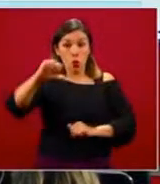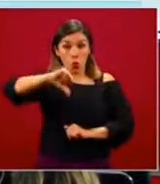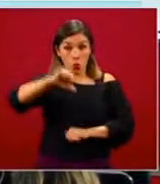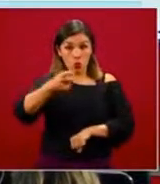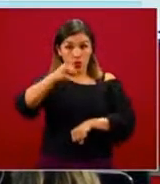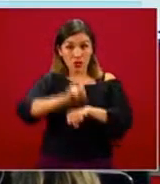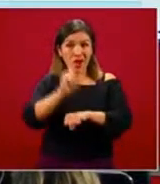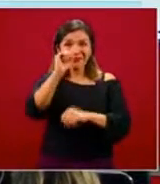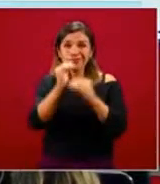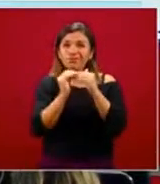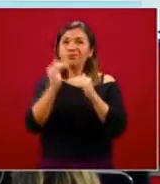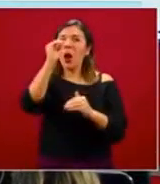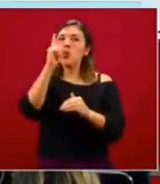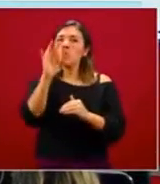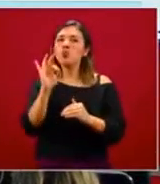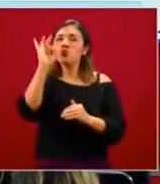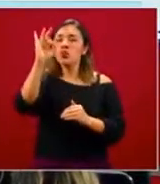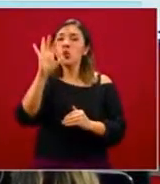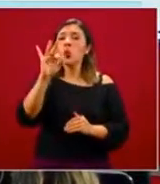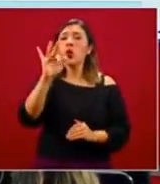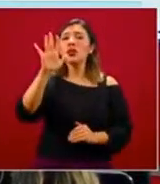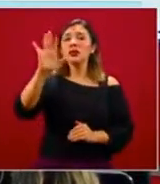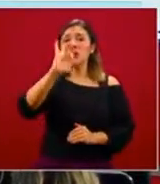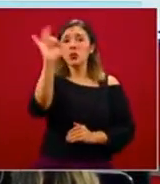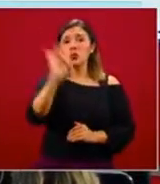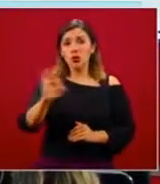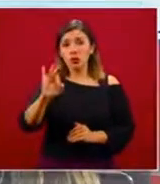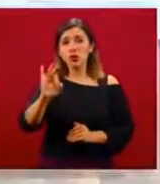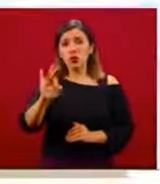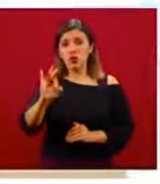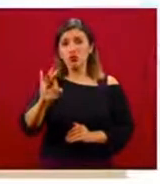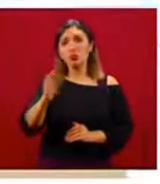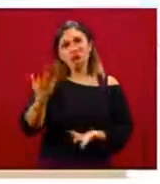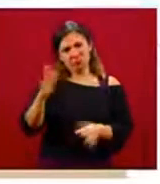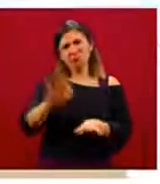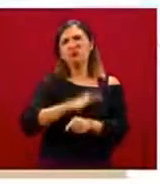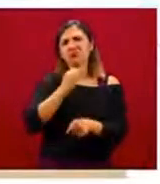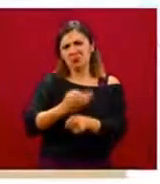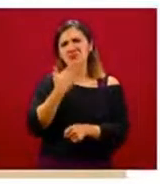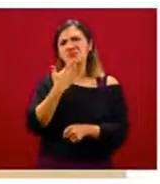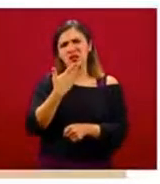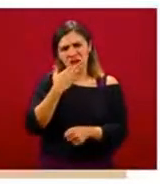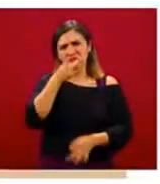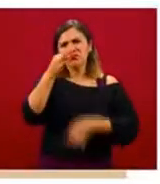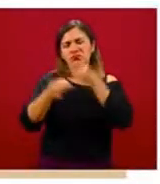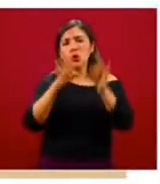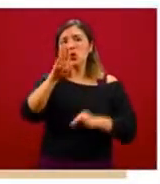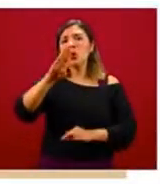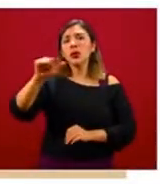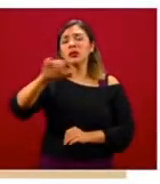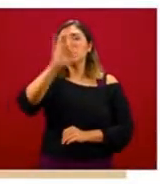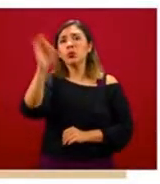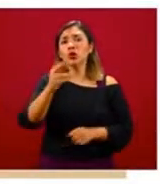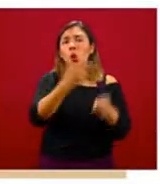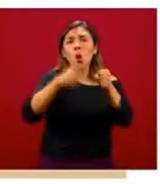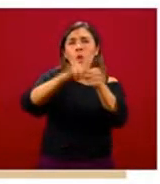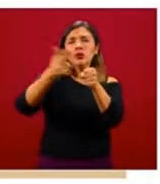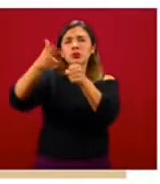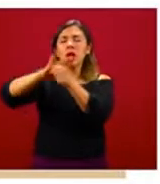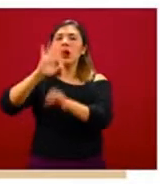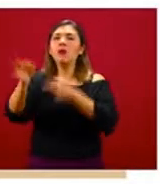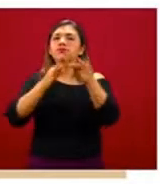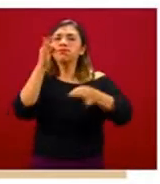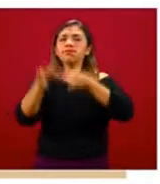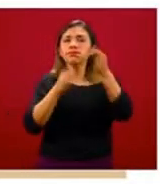sube hospital un puntito occupancy. porcentual más, 45%. We have Es una buena tasa de 0.1% more notificación. of El an increase 96% de today. las unidades